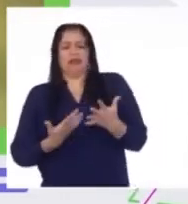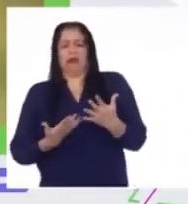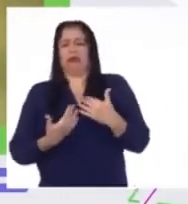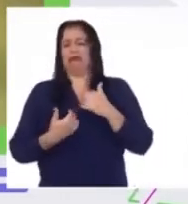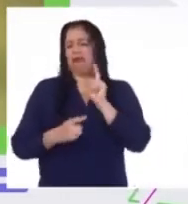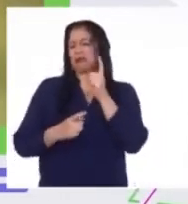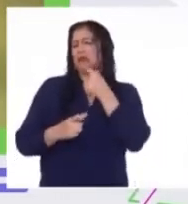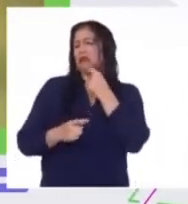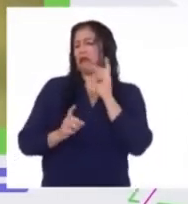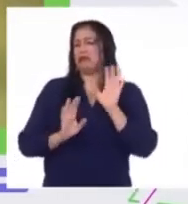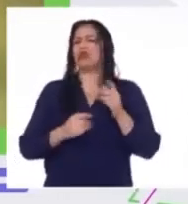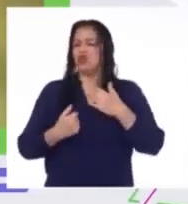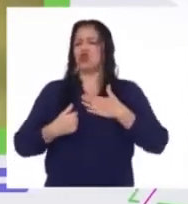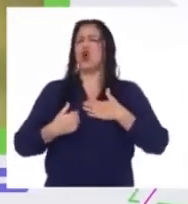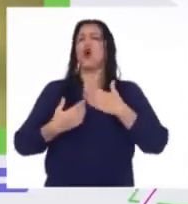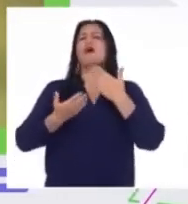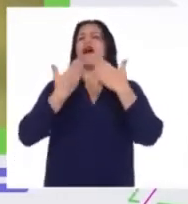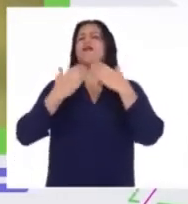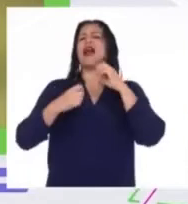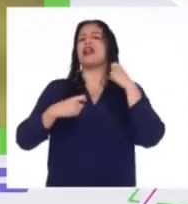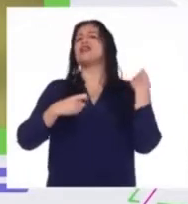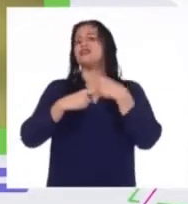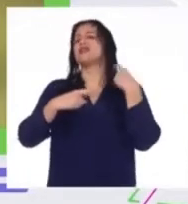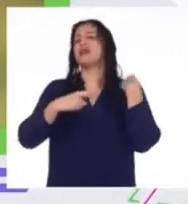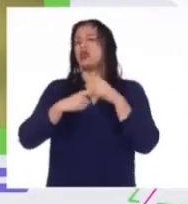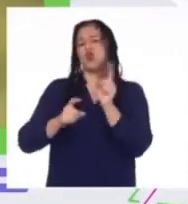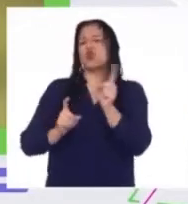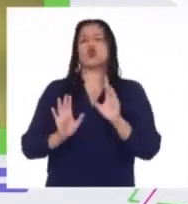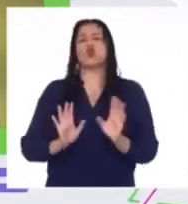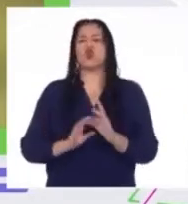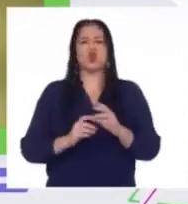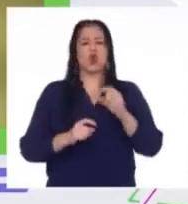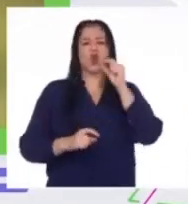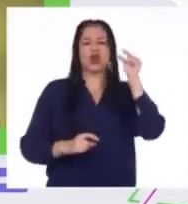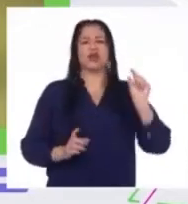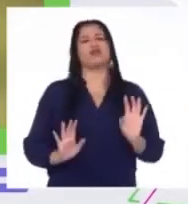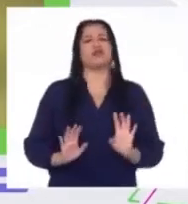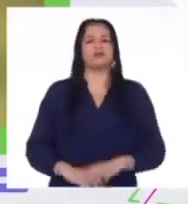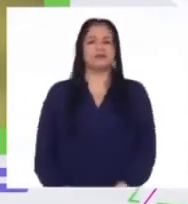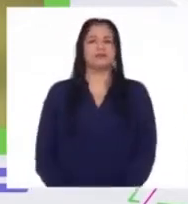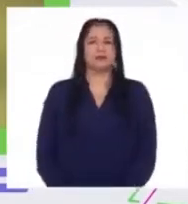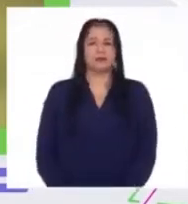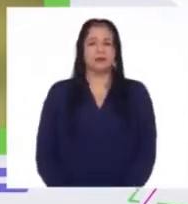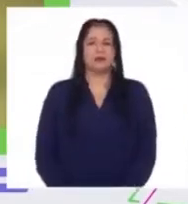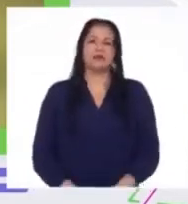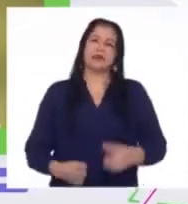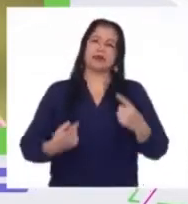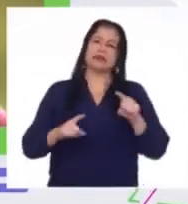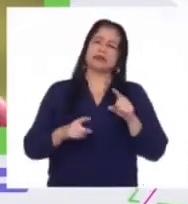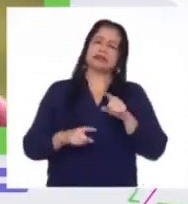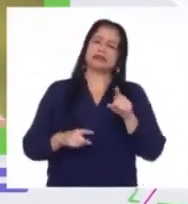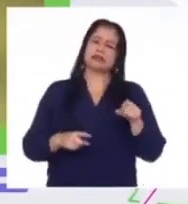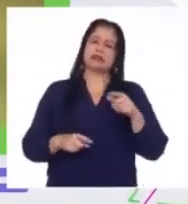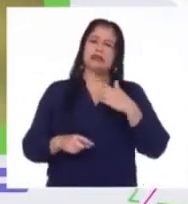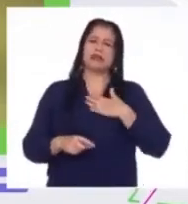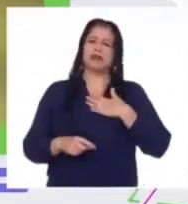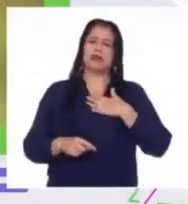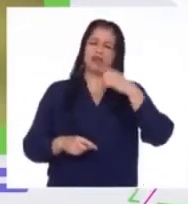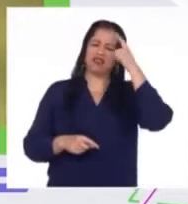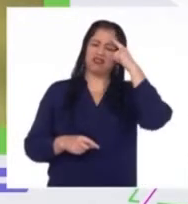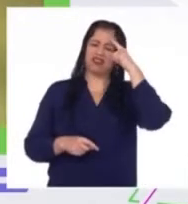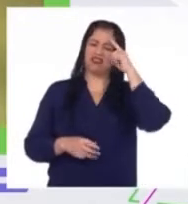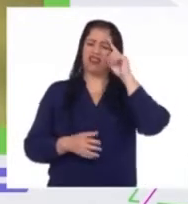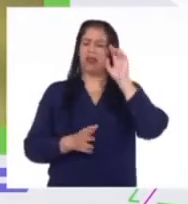idioma quichua? Yo soy castellano, yo voy a hablar castellano. No quiero hablar quichua. Pero eso para mí está despreciando